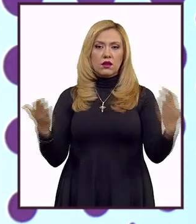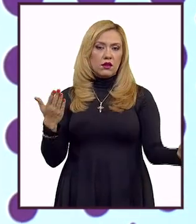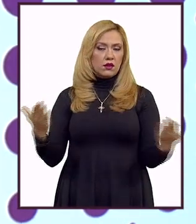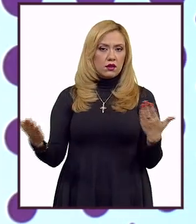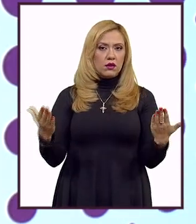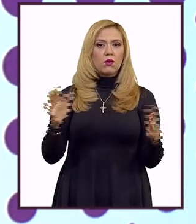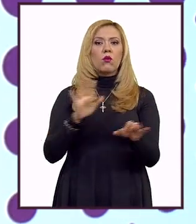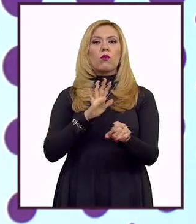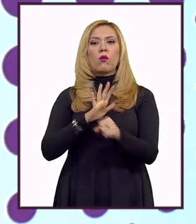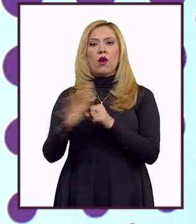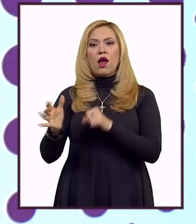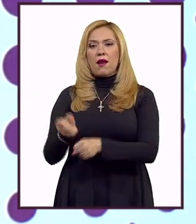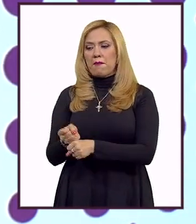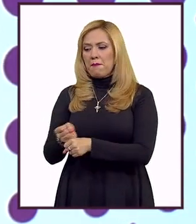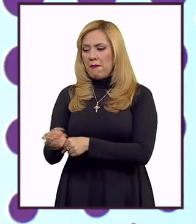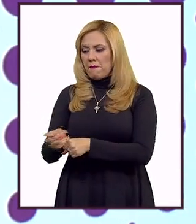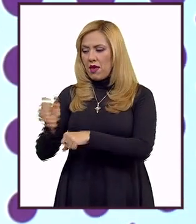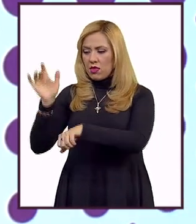inhumanos o degradantes.